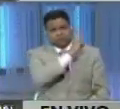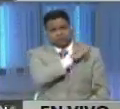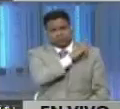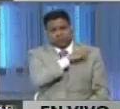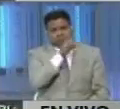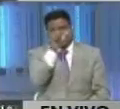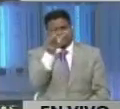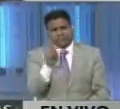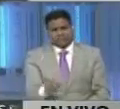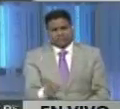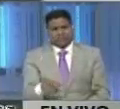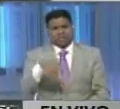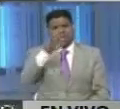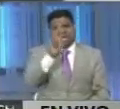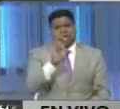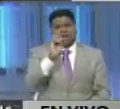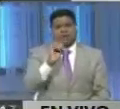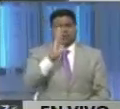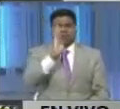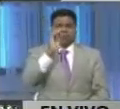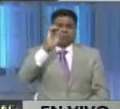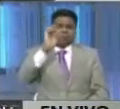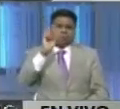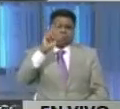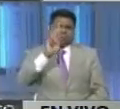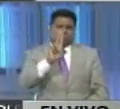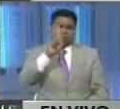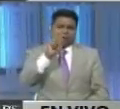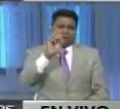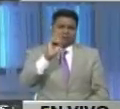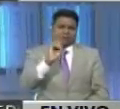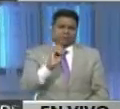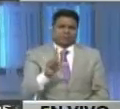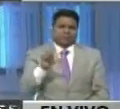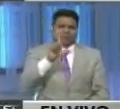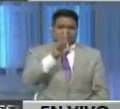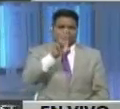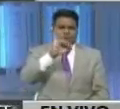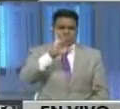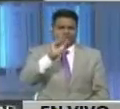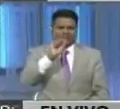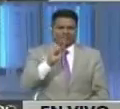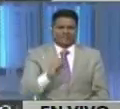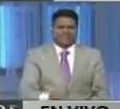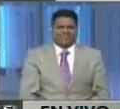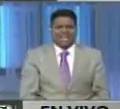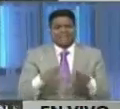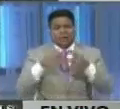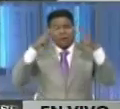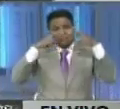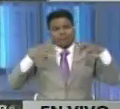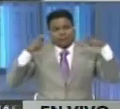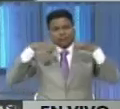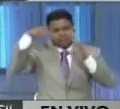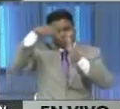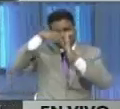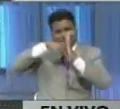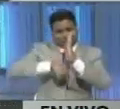residencia el señor Roberto listro festa está siendo sometido a fundas investigaciones también hemos incautado dos